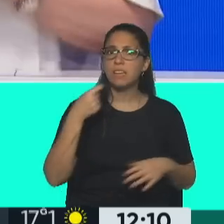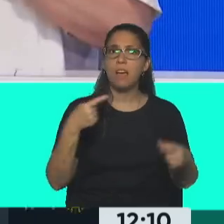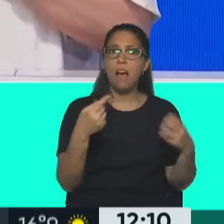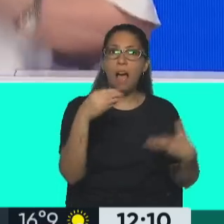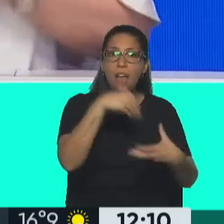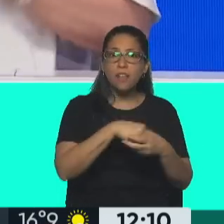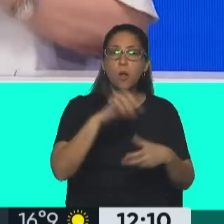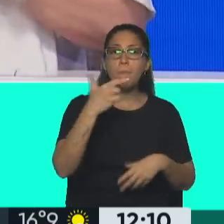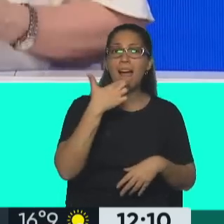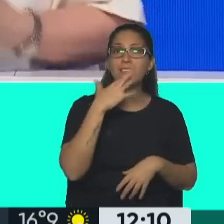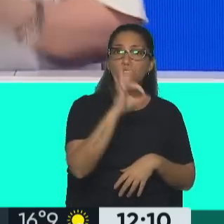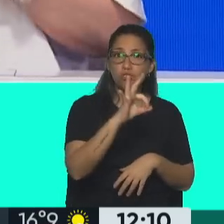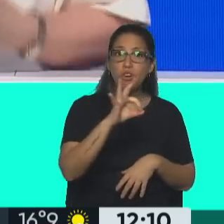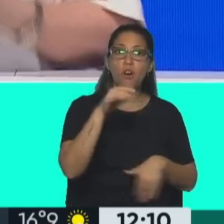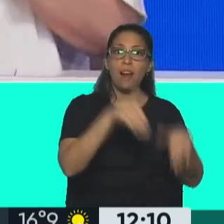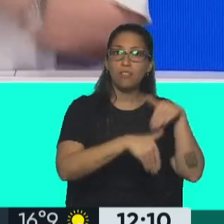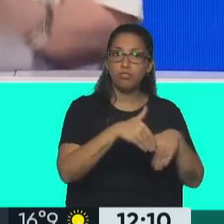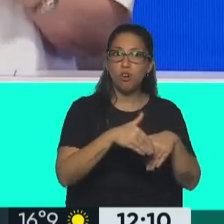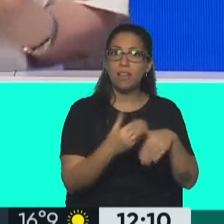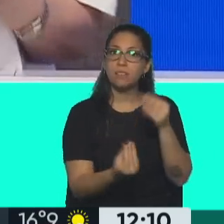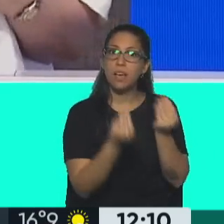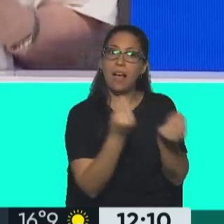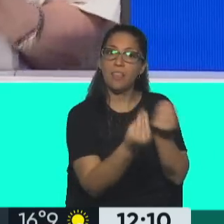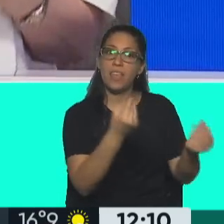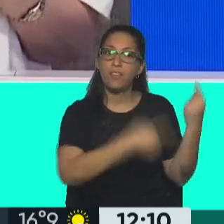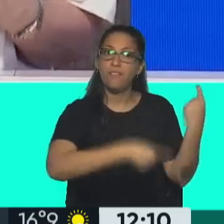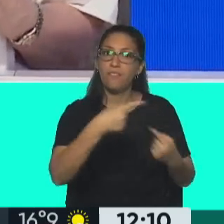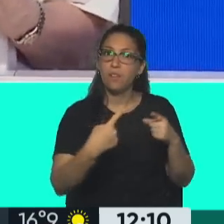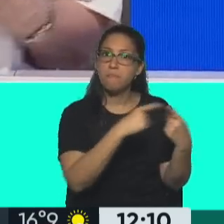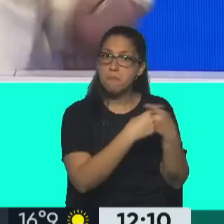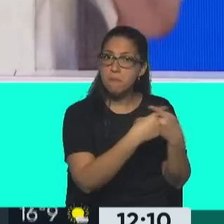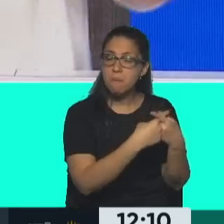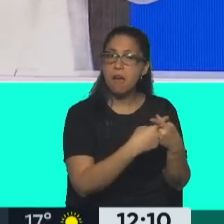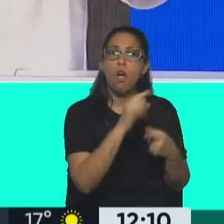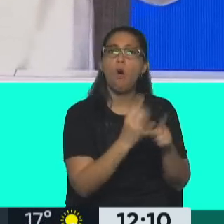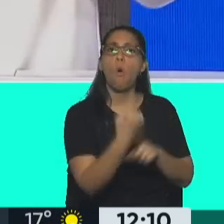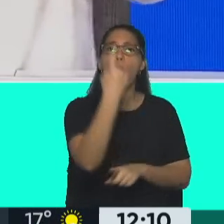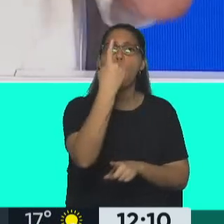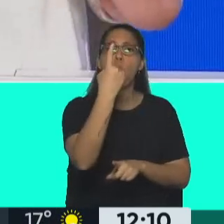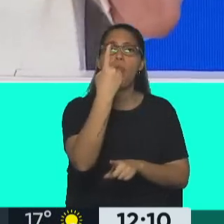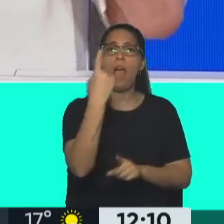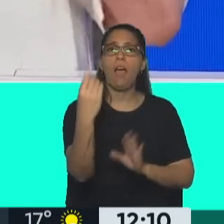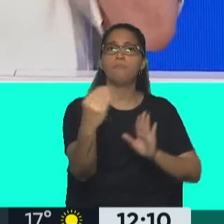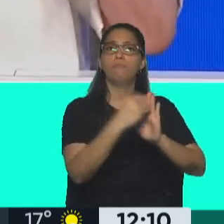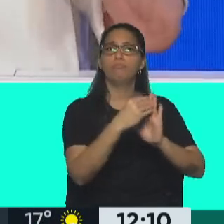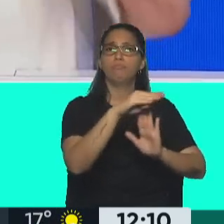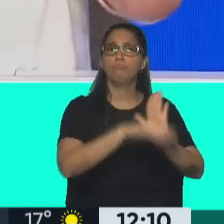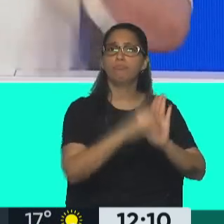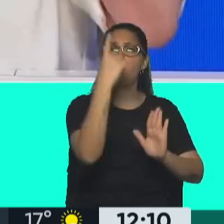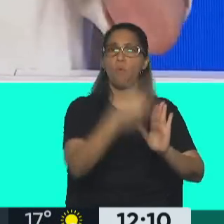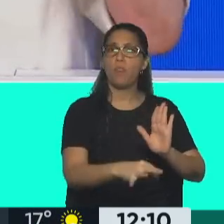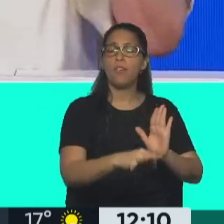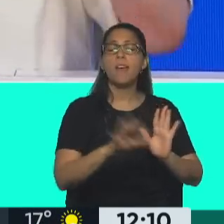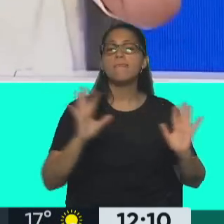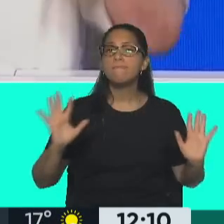en las primarias abiertas, simultáneas y obligatorias, o si finalmente habrá una fórmula de unidad en el Frente de Todos? Sí es